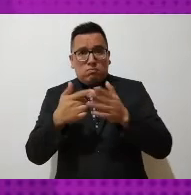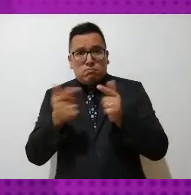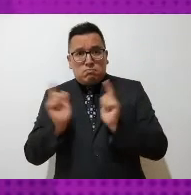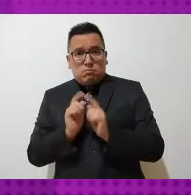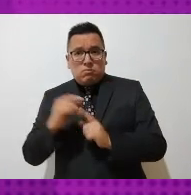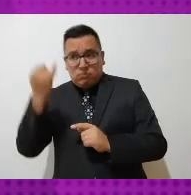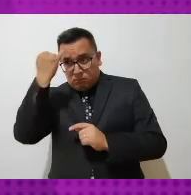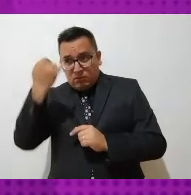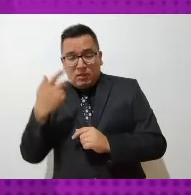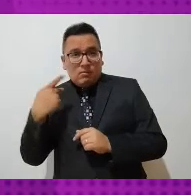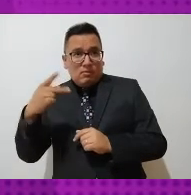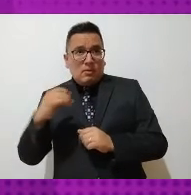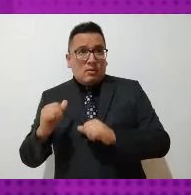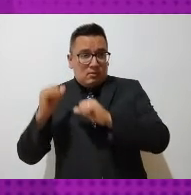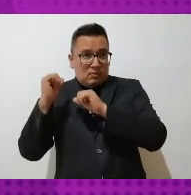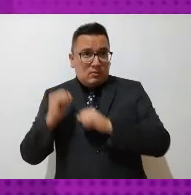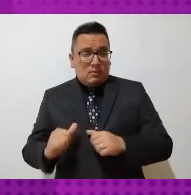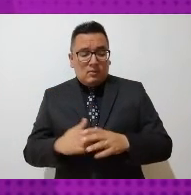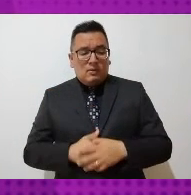sus autoridades